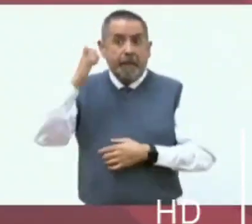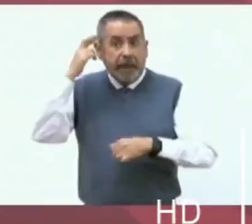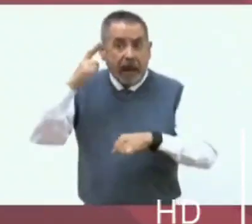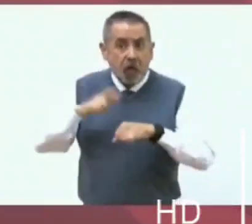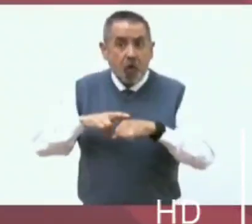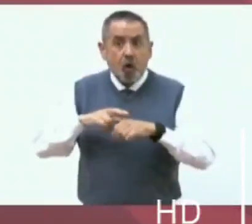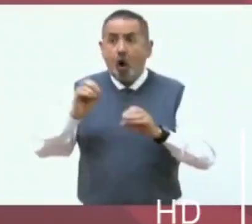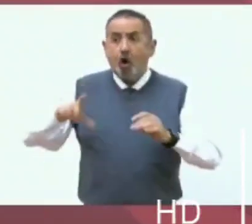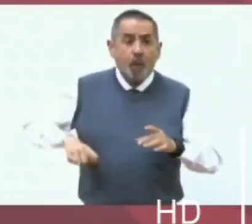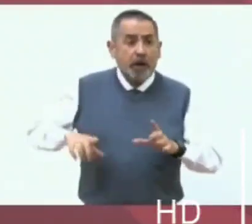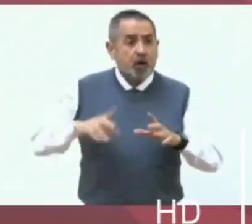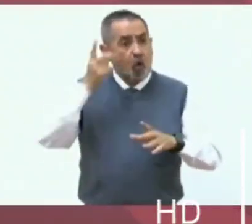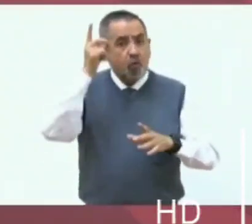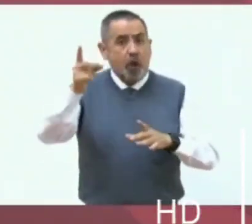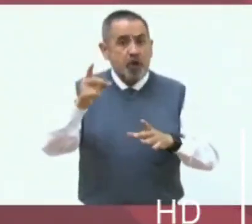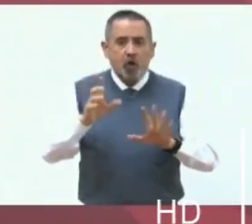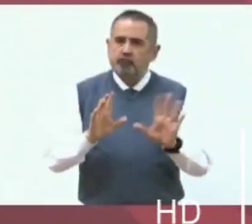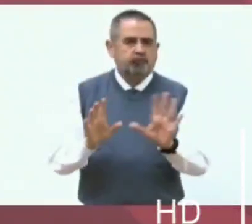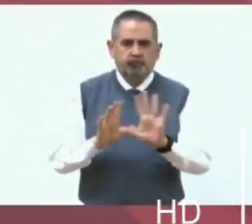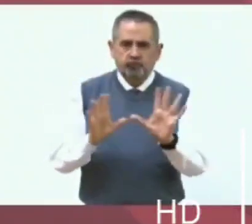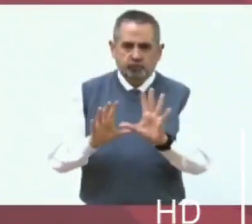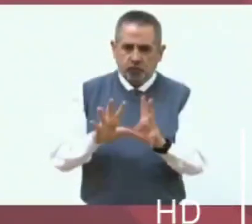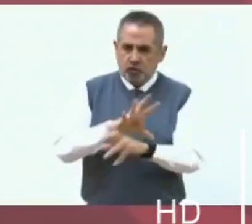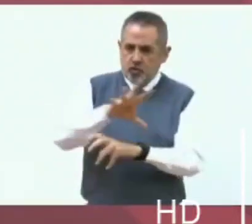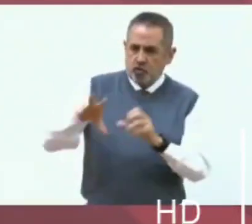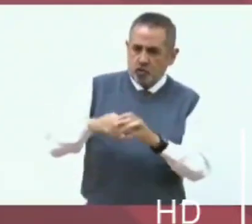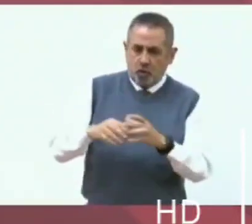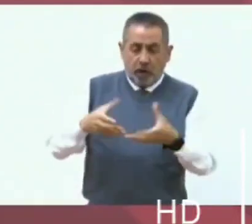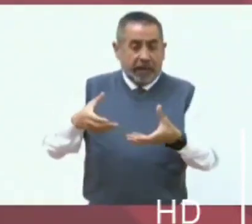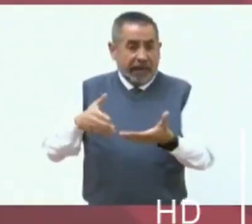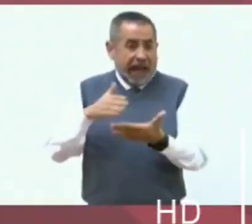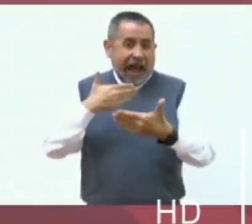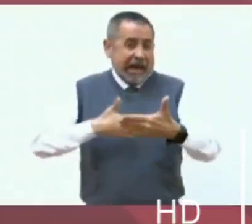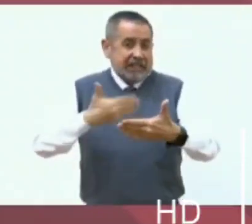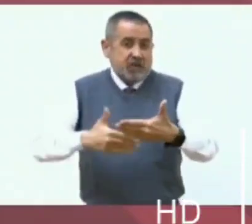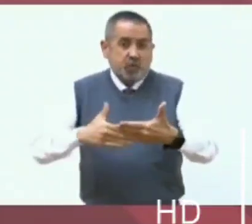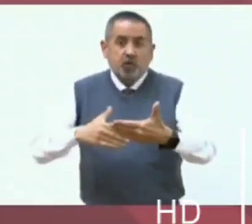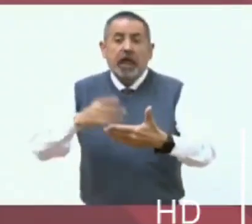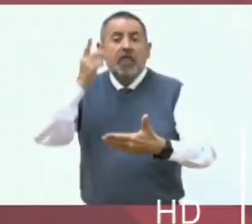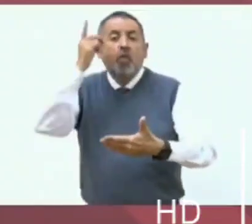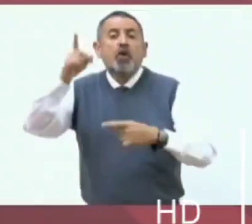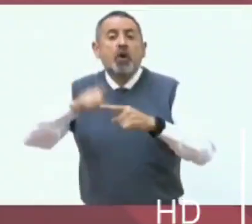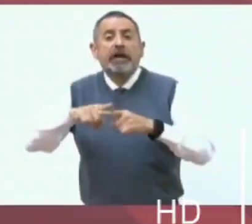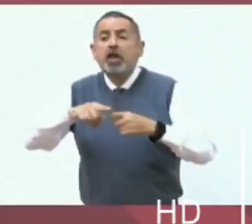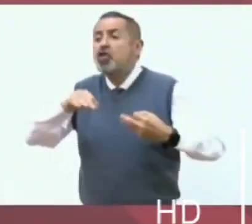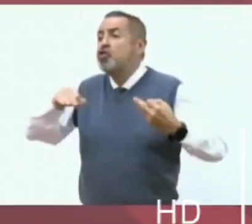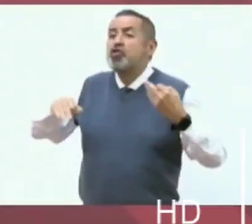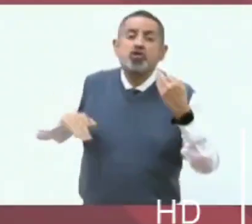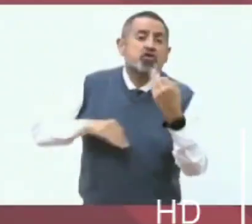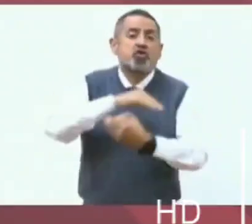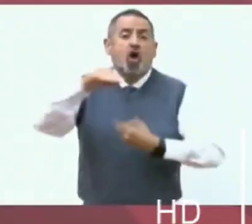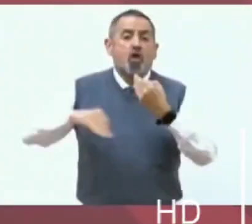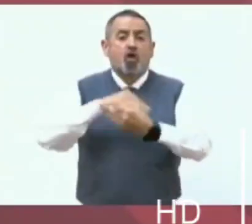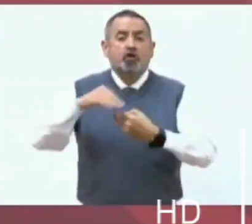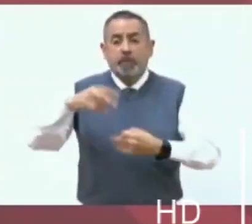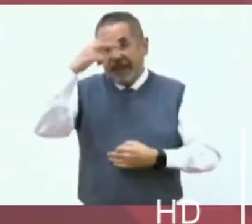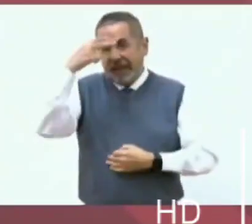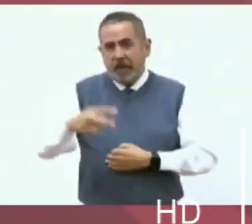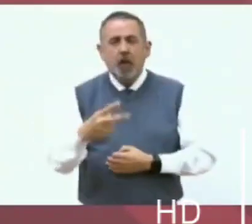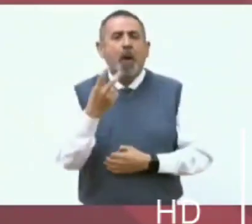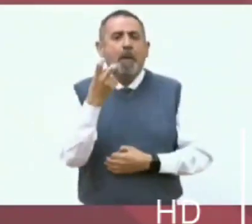siquiera de un gobierno, sino de todos los mexicanos. Por eso se llamó